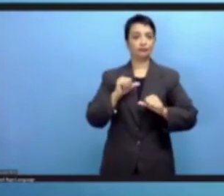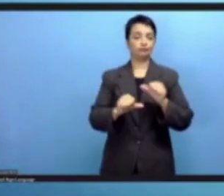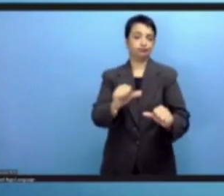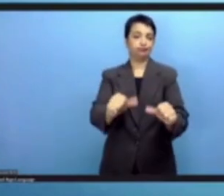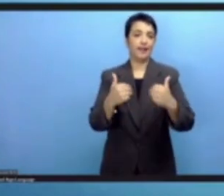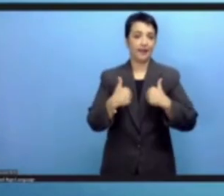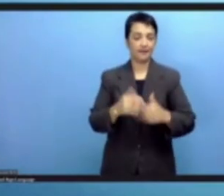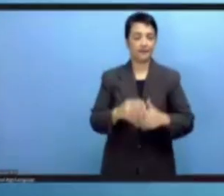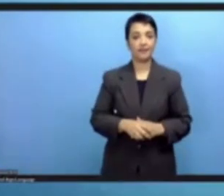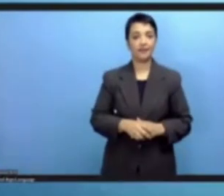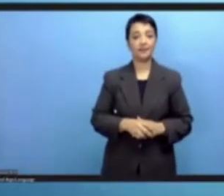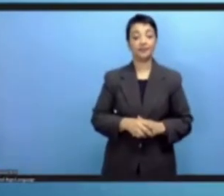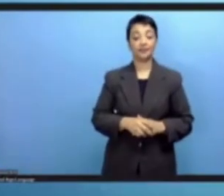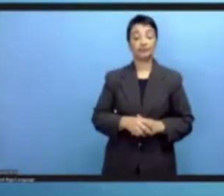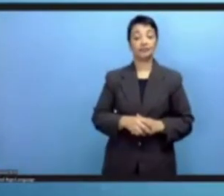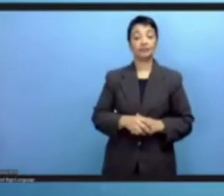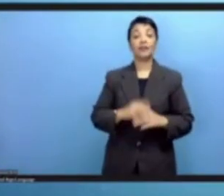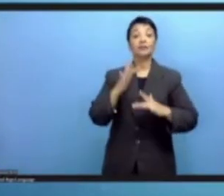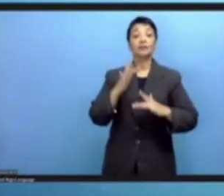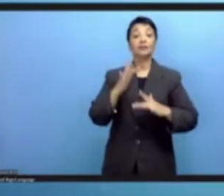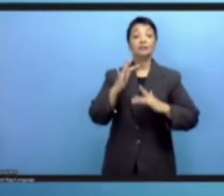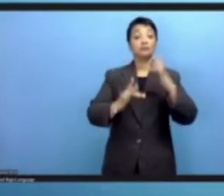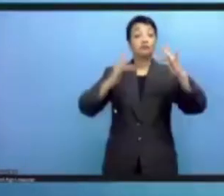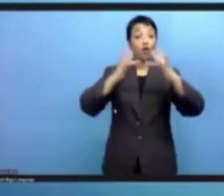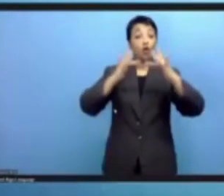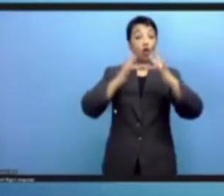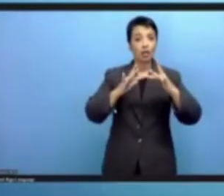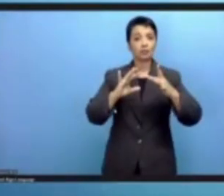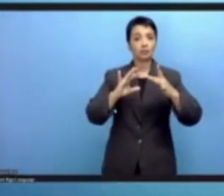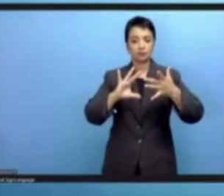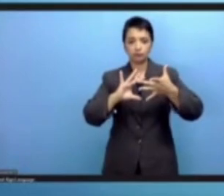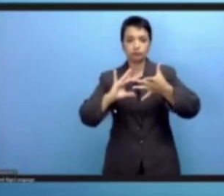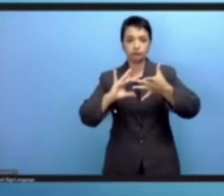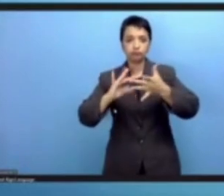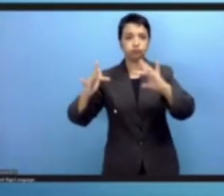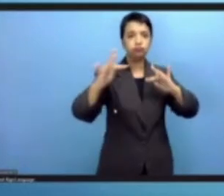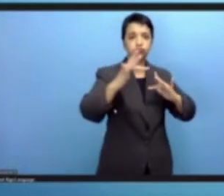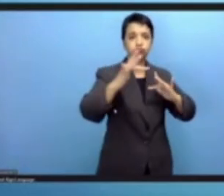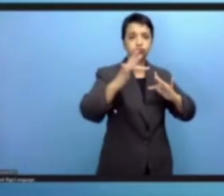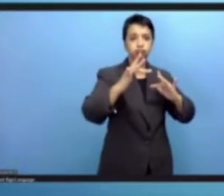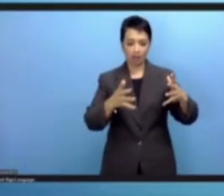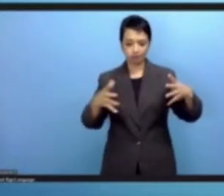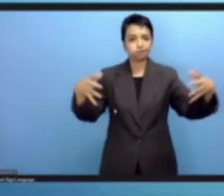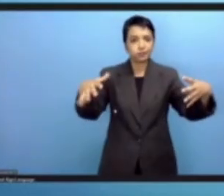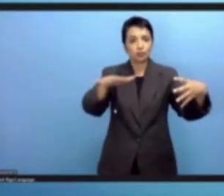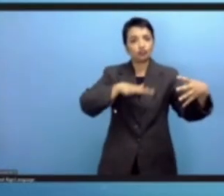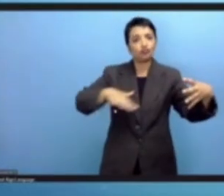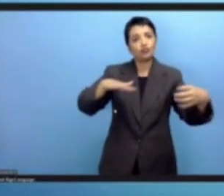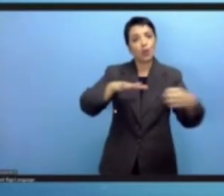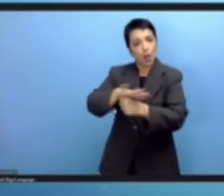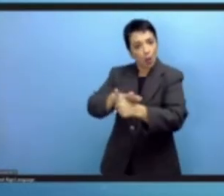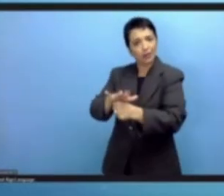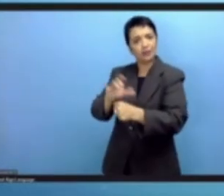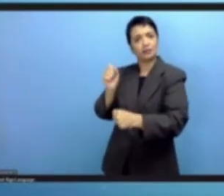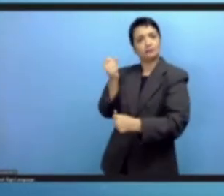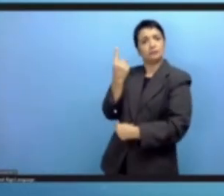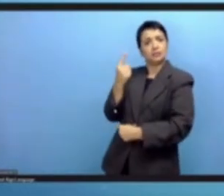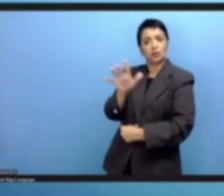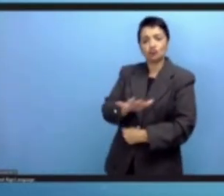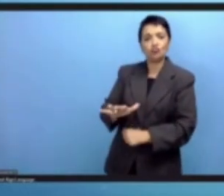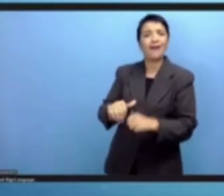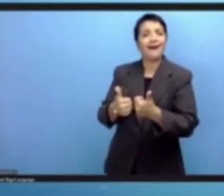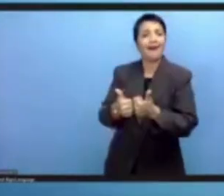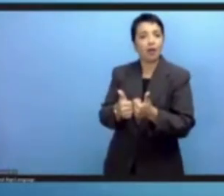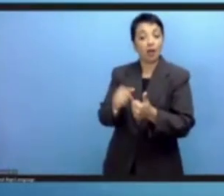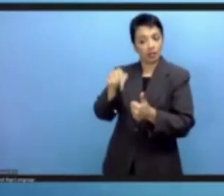África todo el sur global el mayor esfuerzo se puede realizar en la conectividad contextualizada para